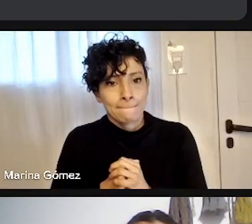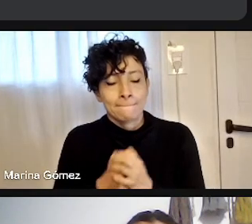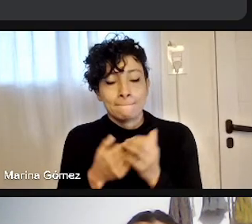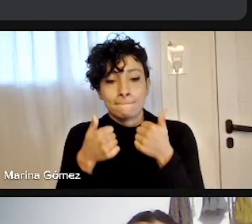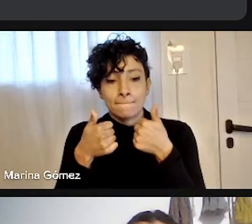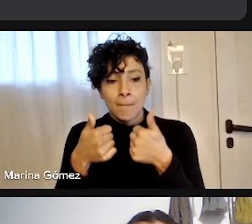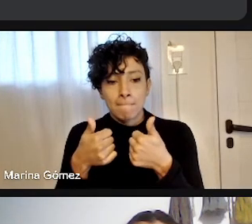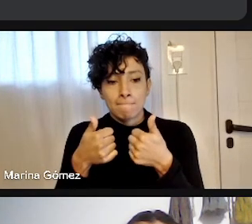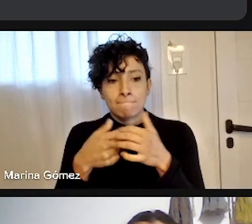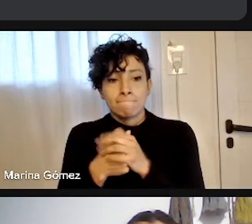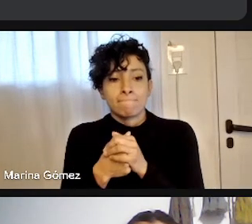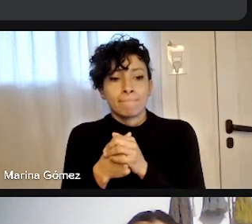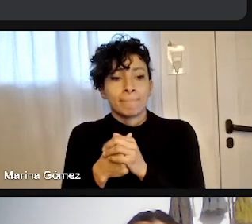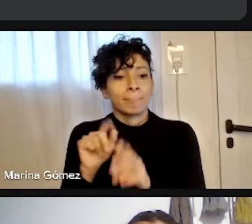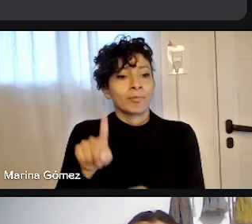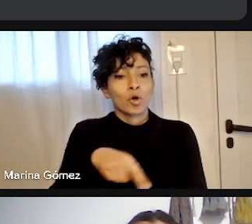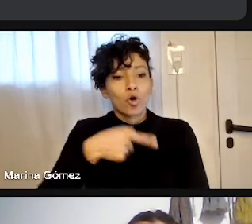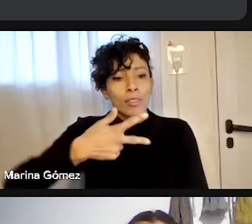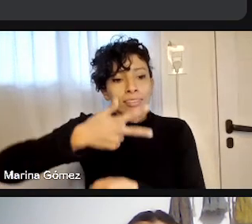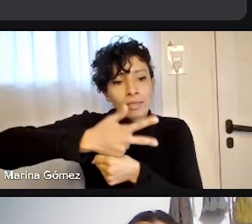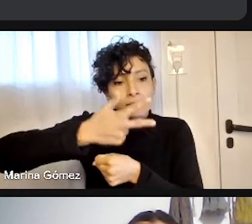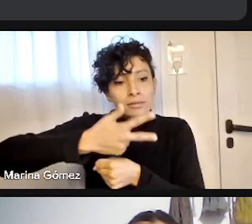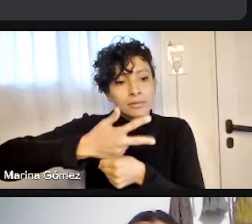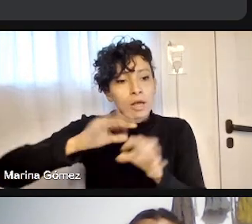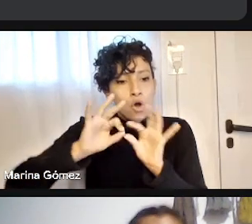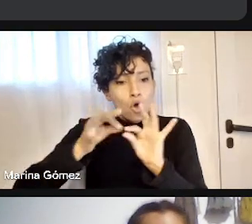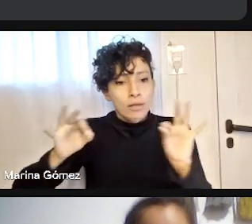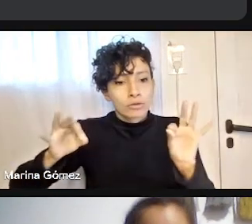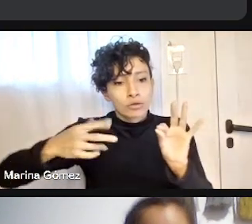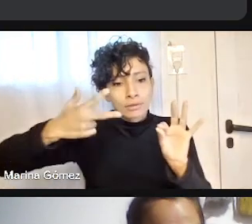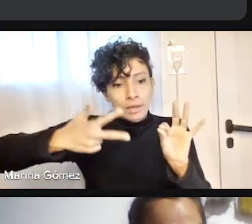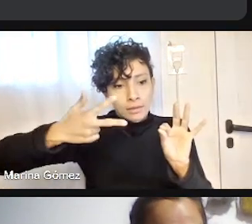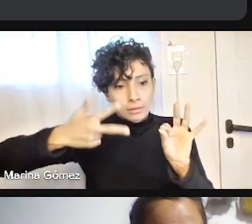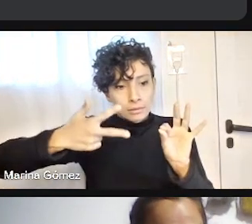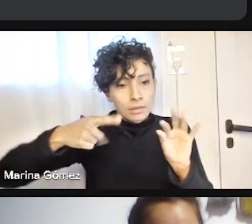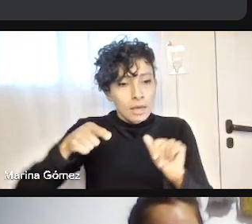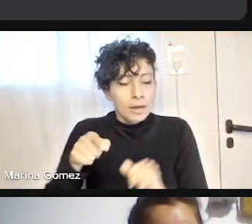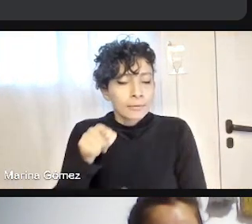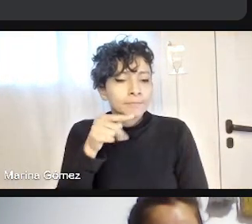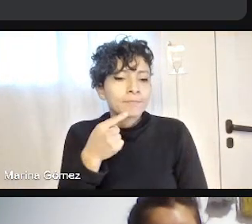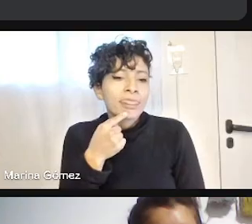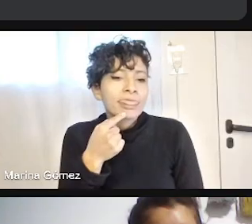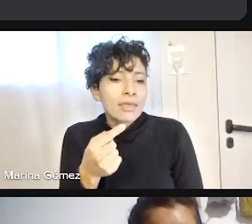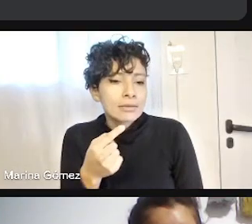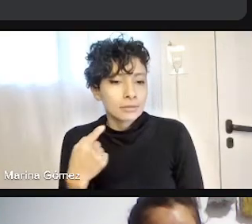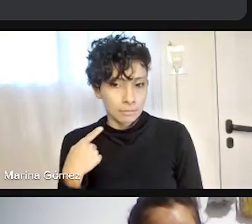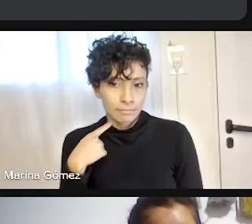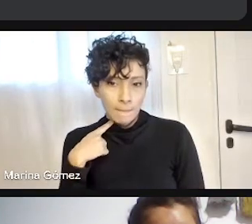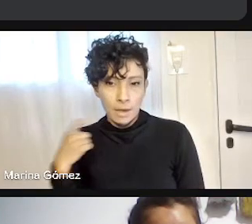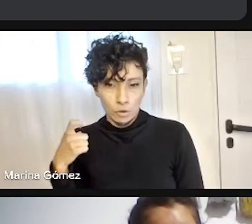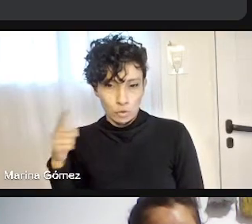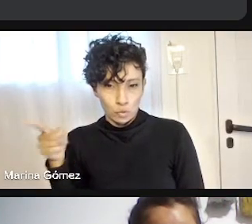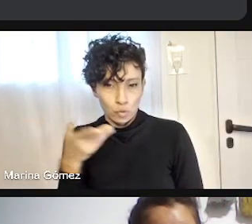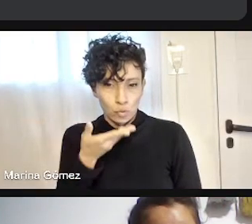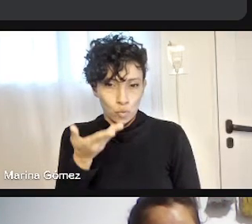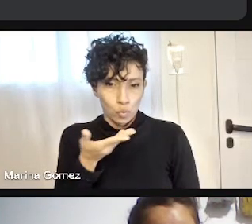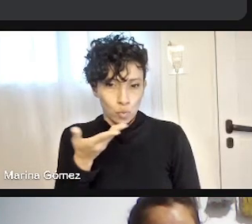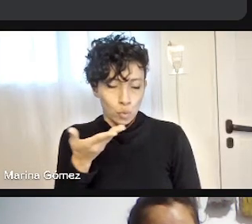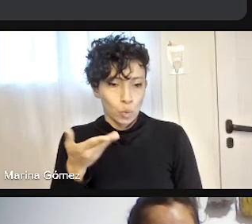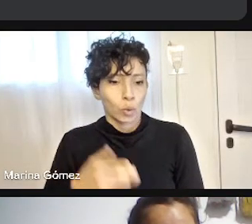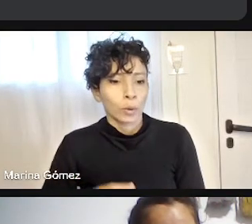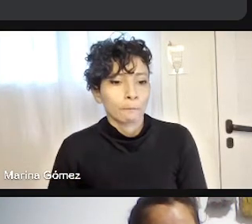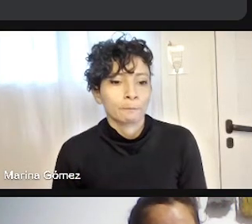Bien, la tercera oración dice, siempre todas las noches tomo